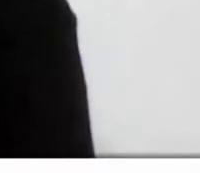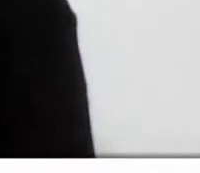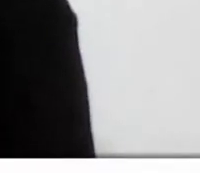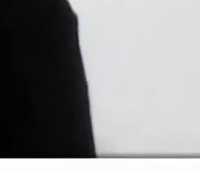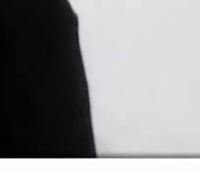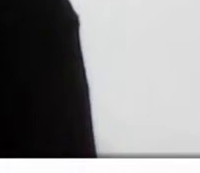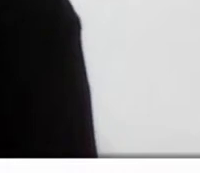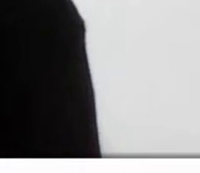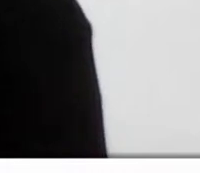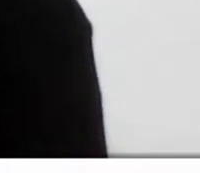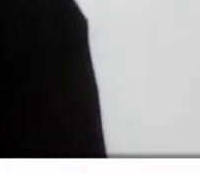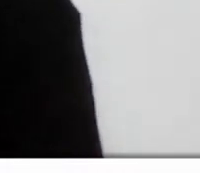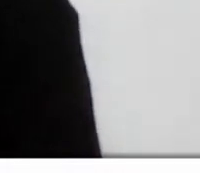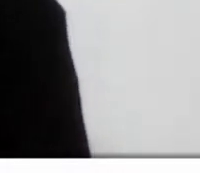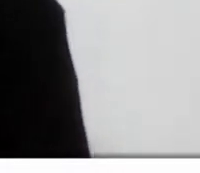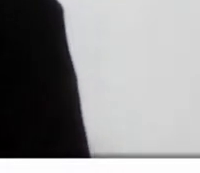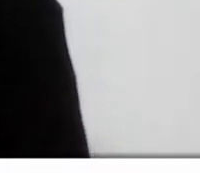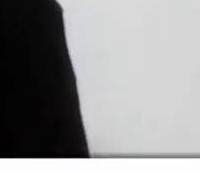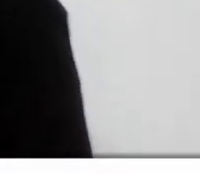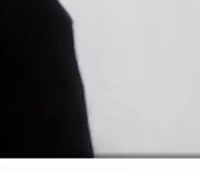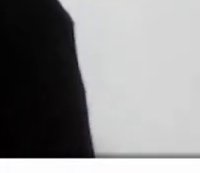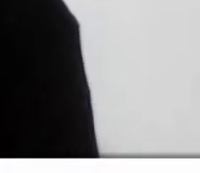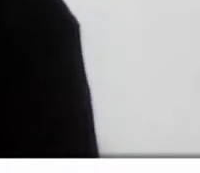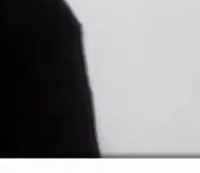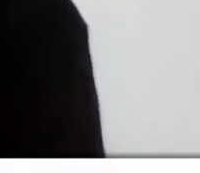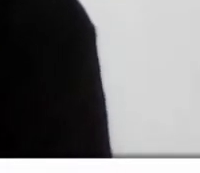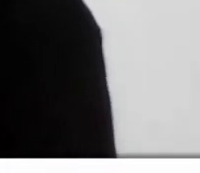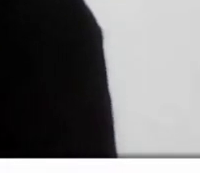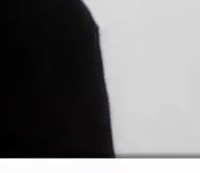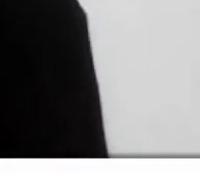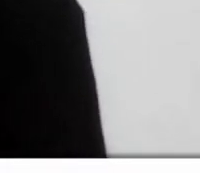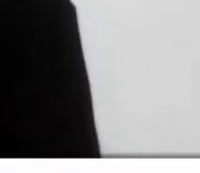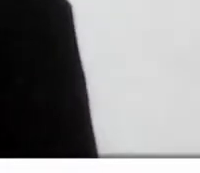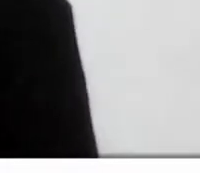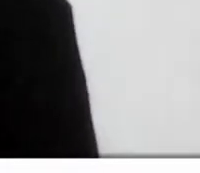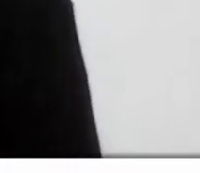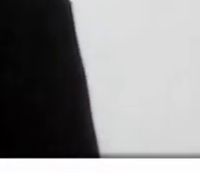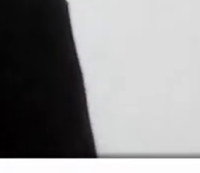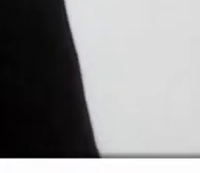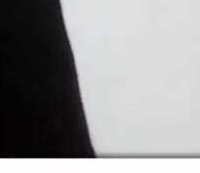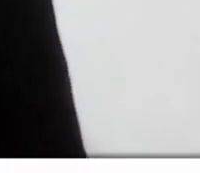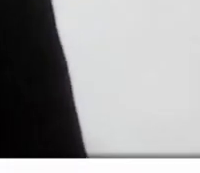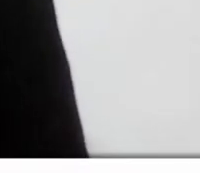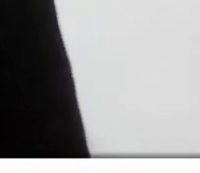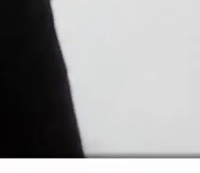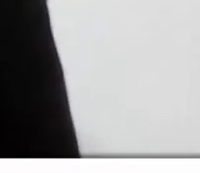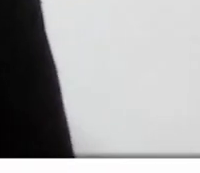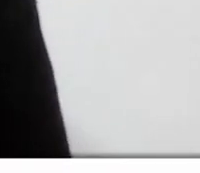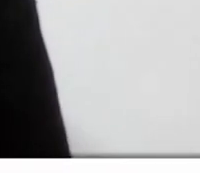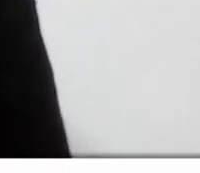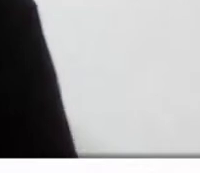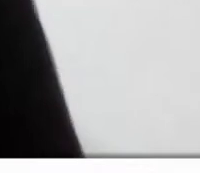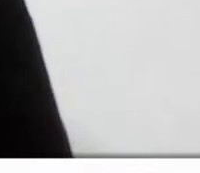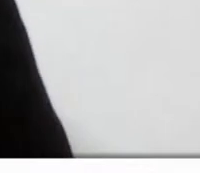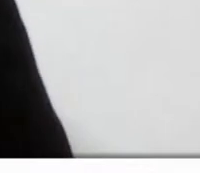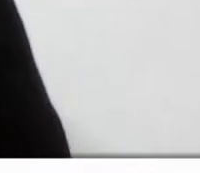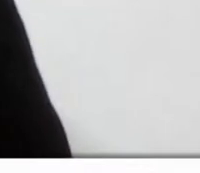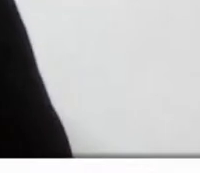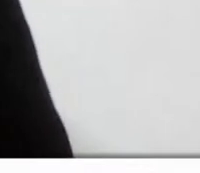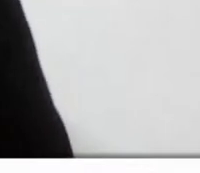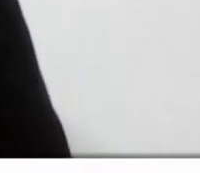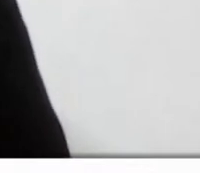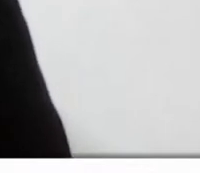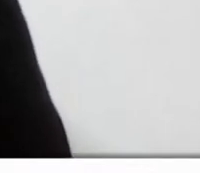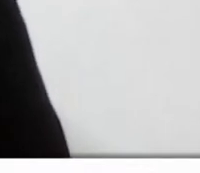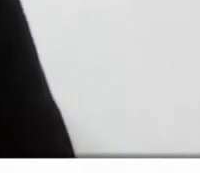suma al libro de los colmos el colmo de la policía rural. ¿Cuál es